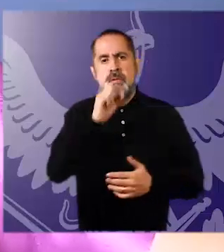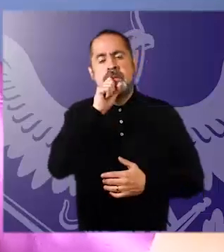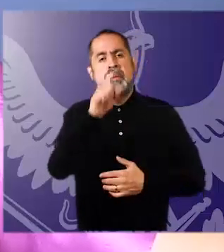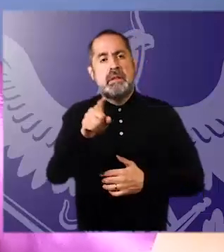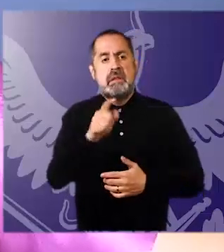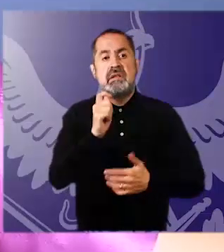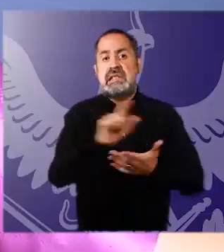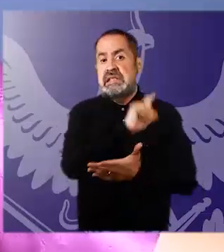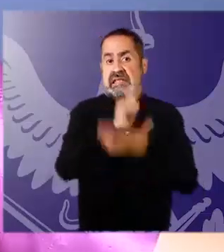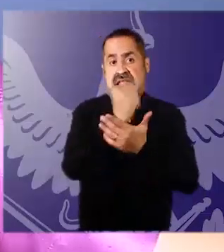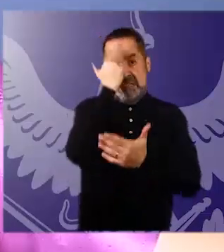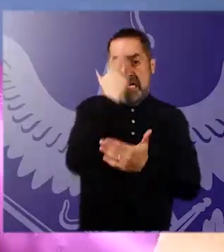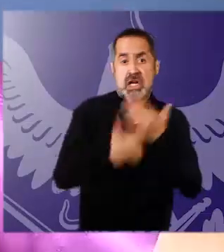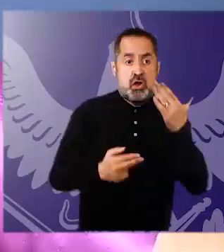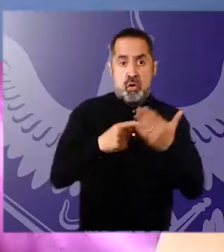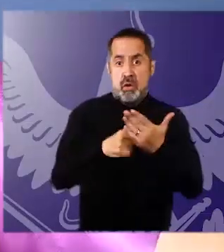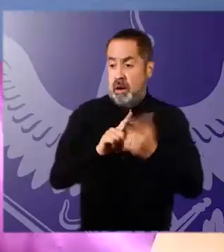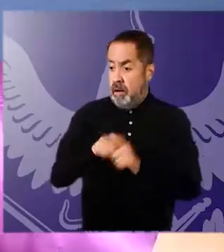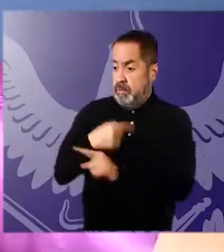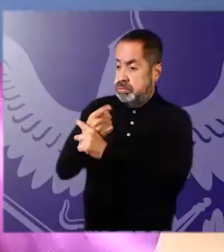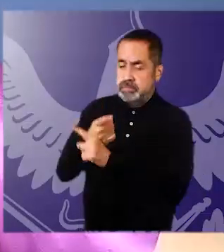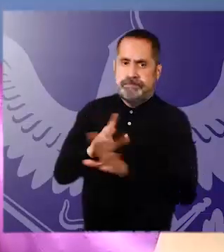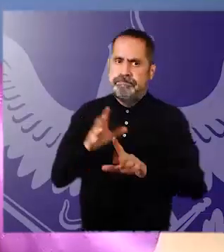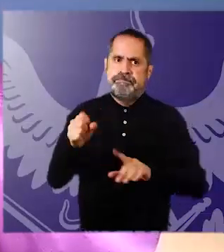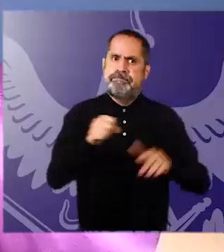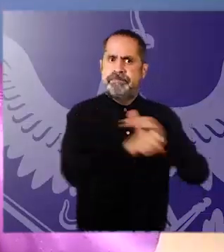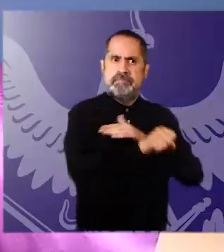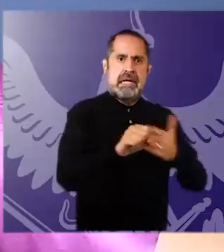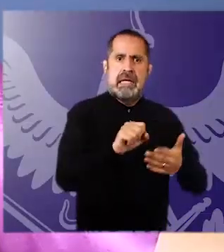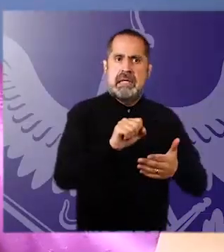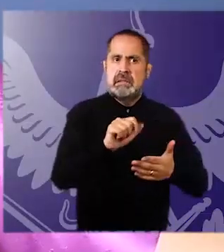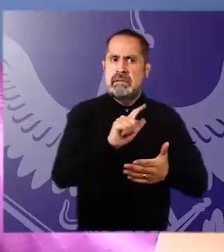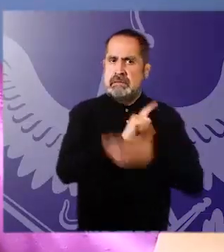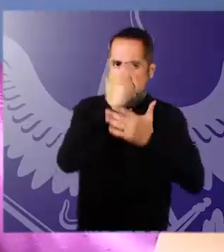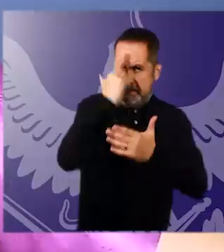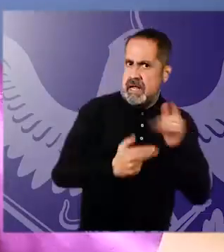formas como un delito que amerita